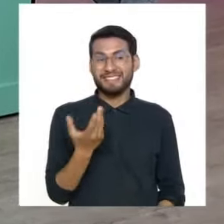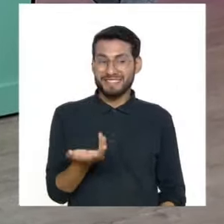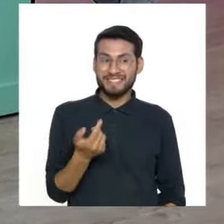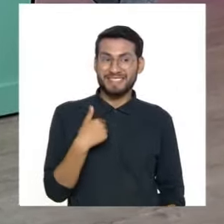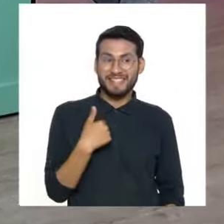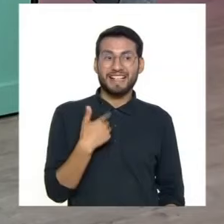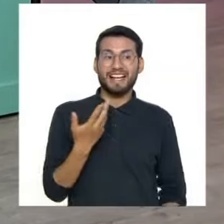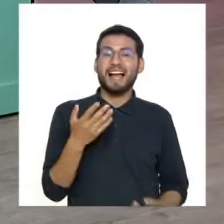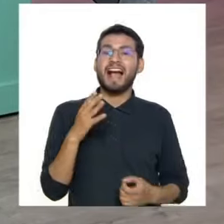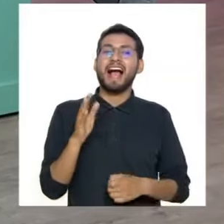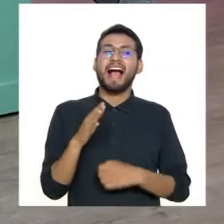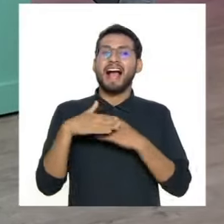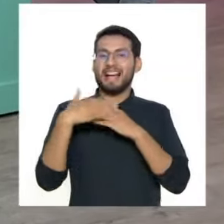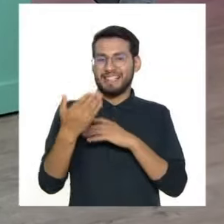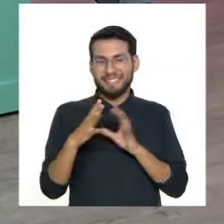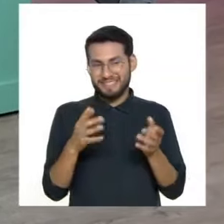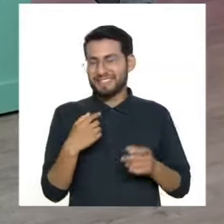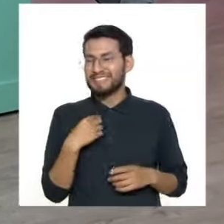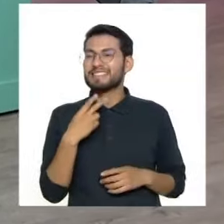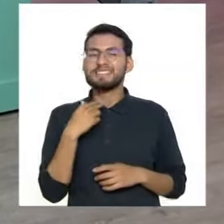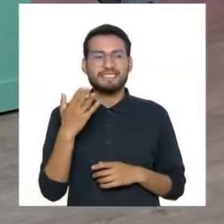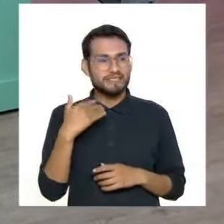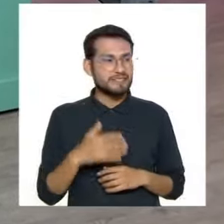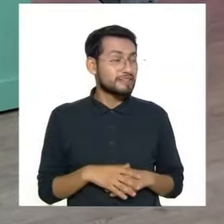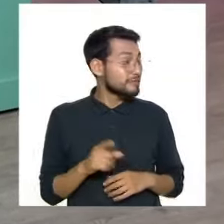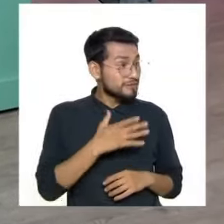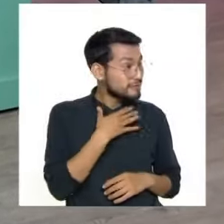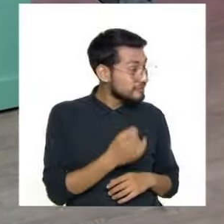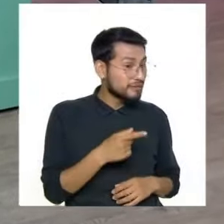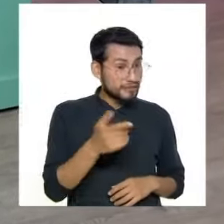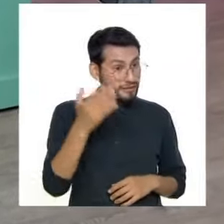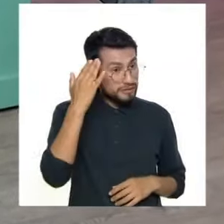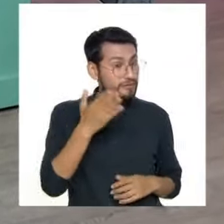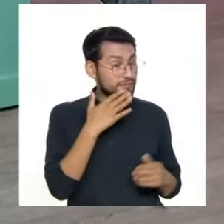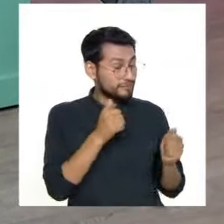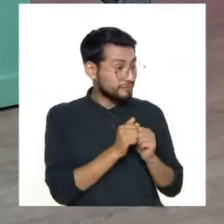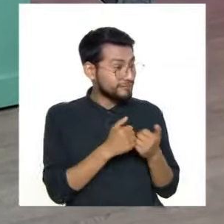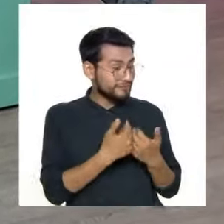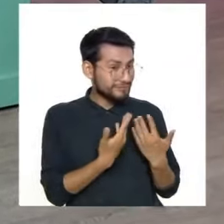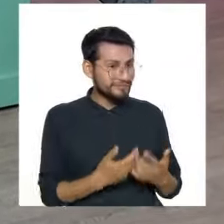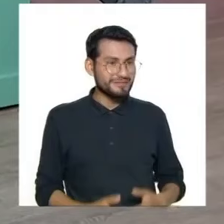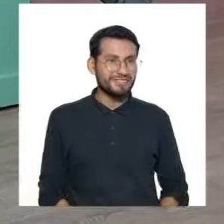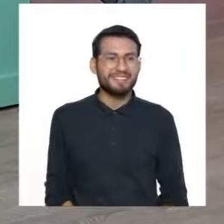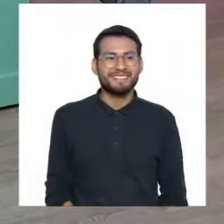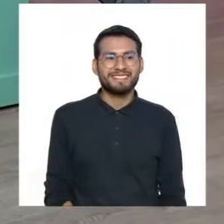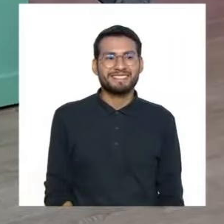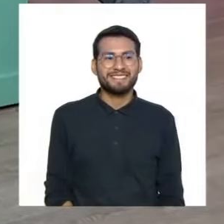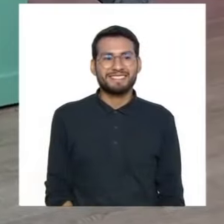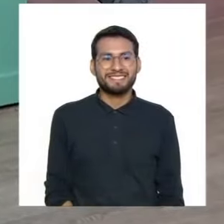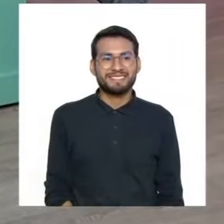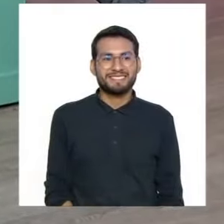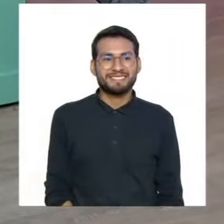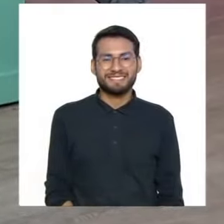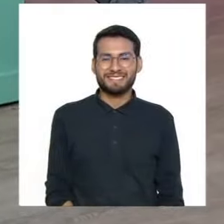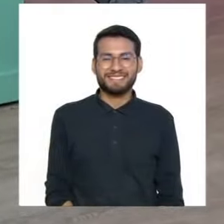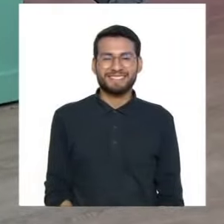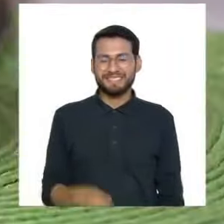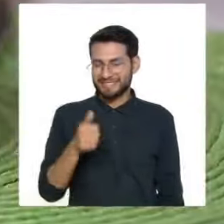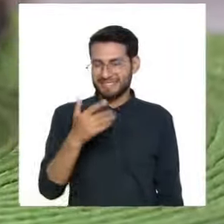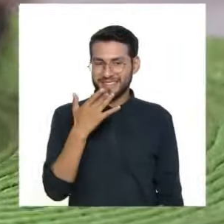a tener ten que cantar después también pero si no te gusta ya se up Miki up Miki